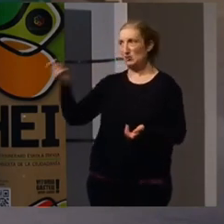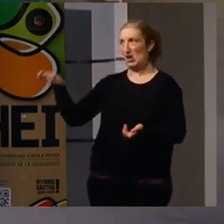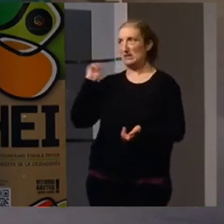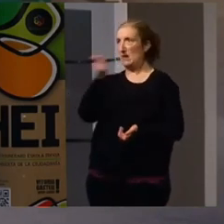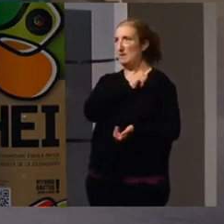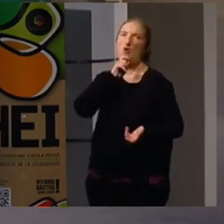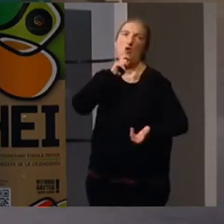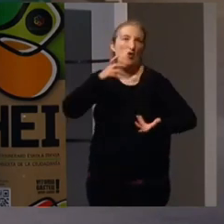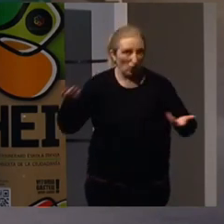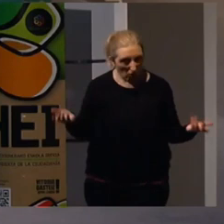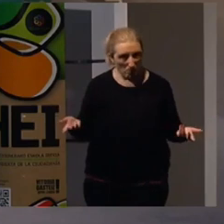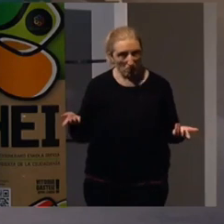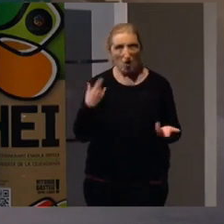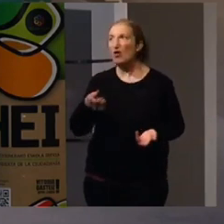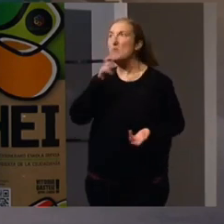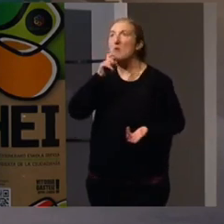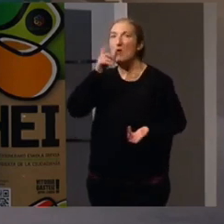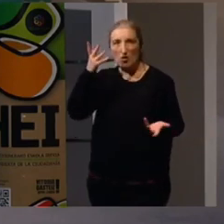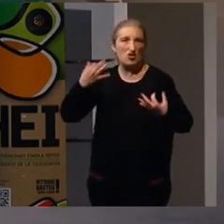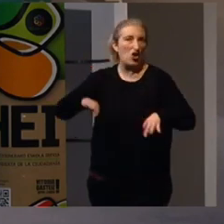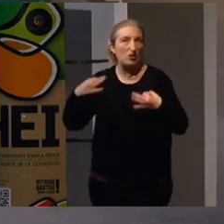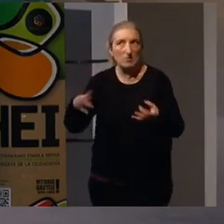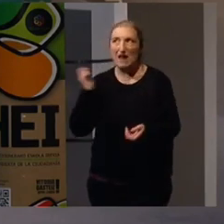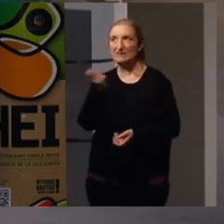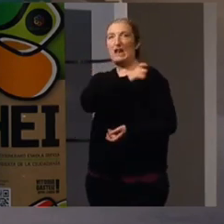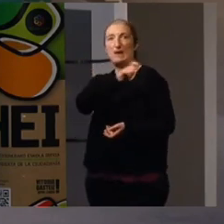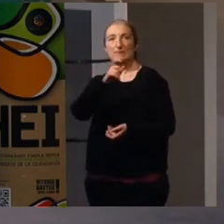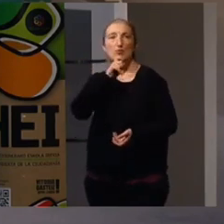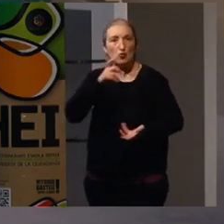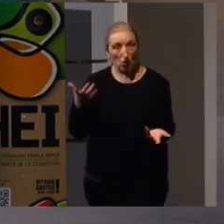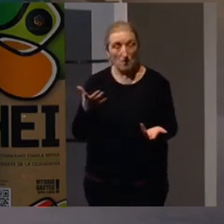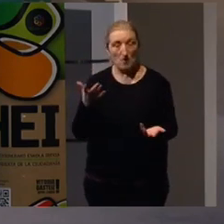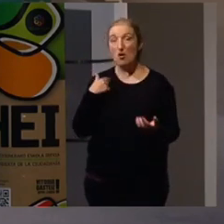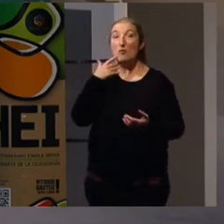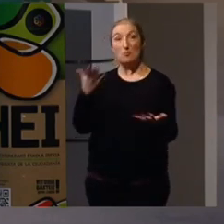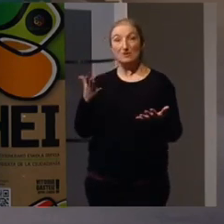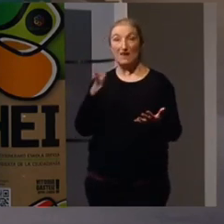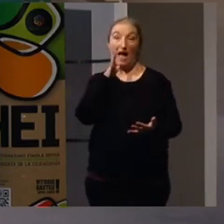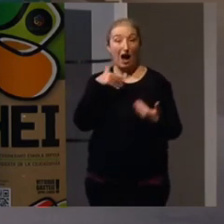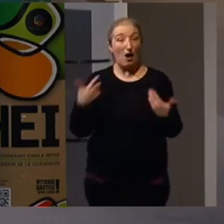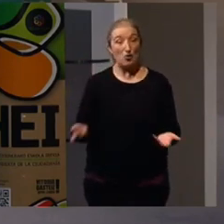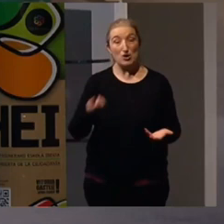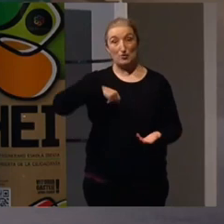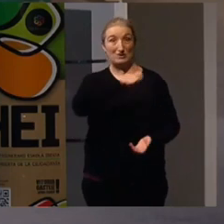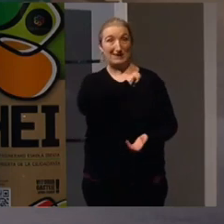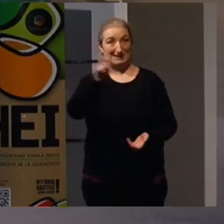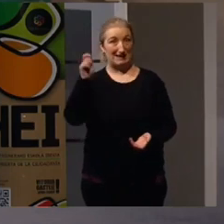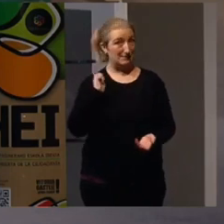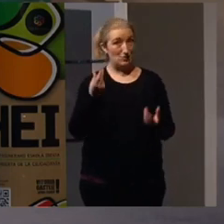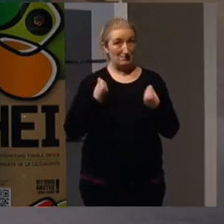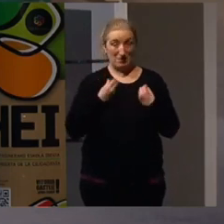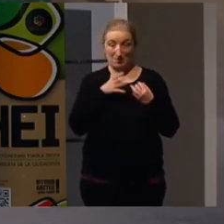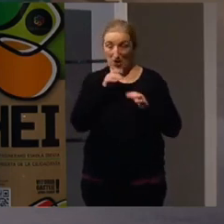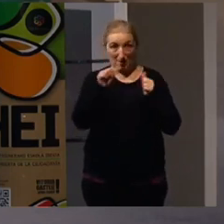y decimos, pues la esclavitud, ¿cómo podía estar normalizada? Pues yo creo que el equivalente a nuestra esclavitud va a ser un poco